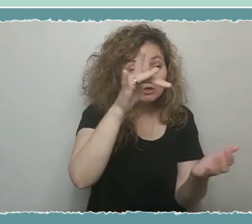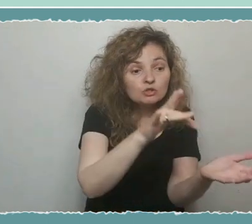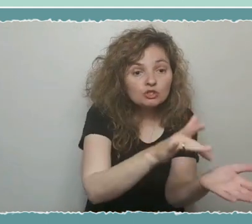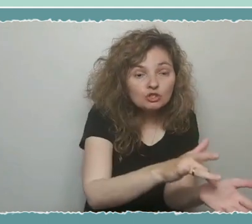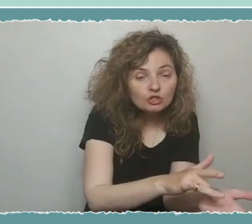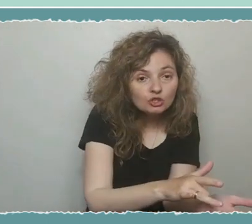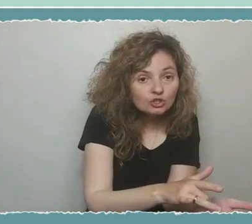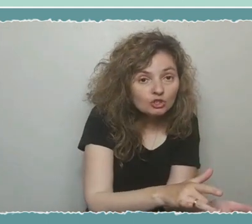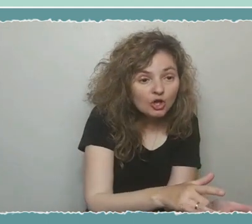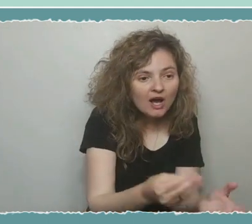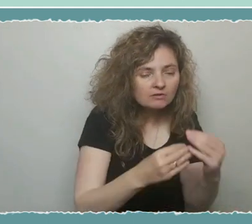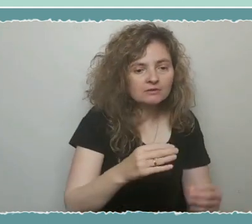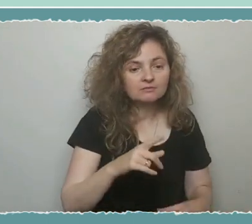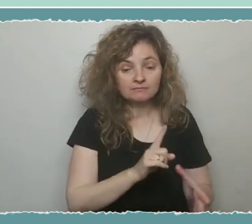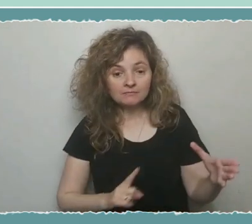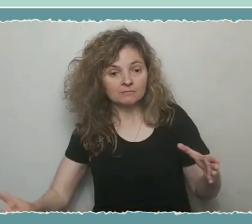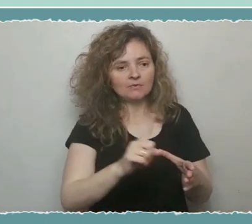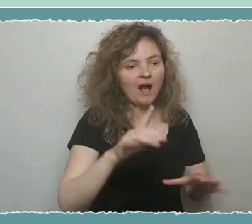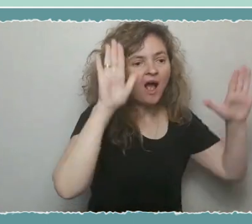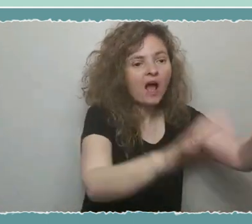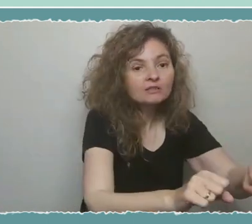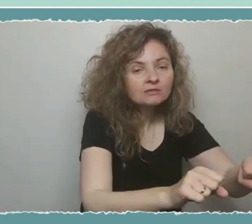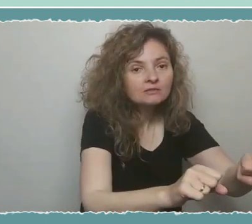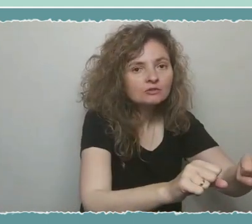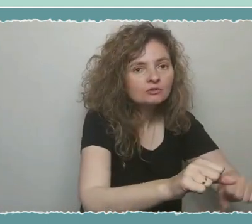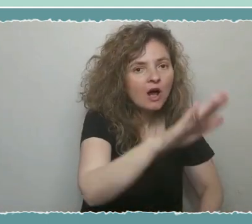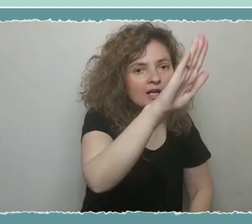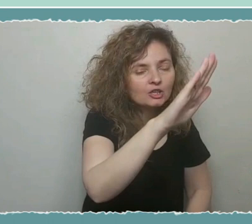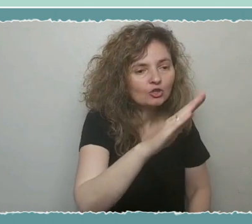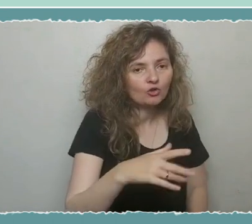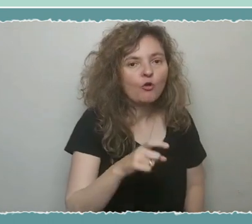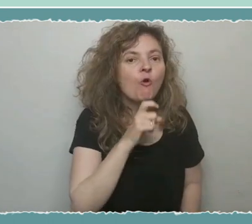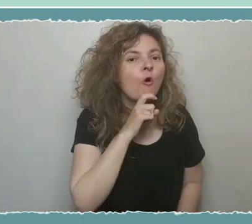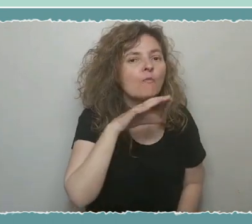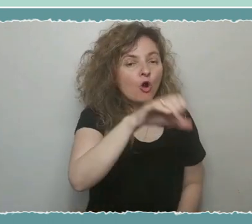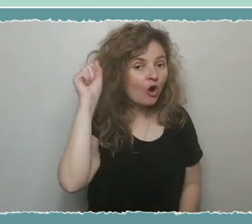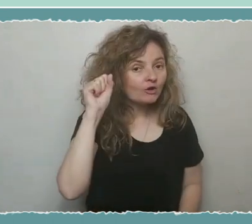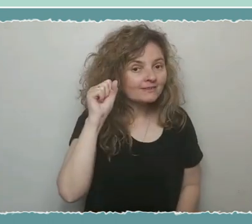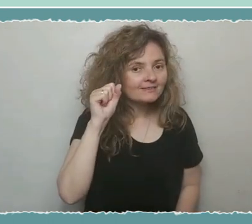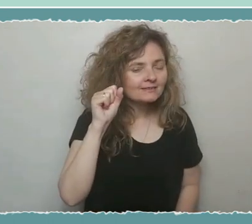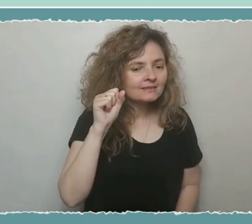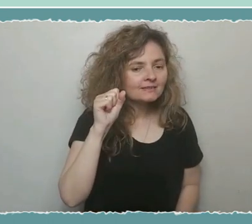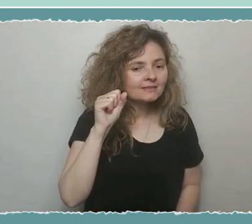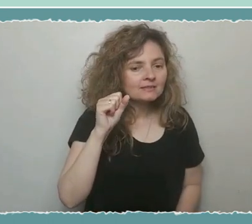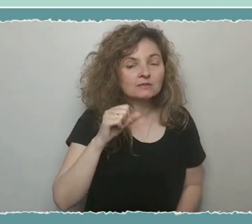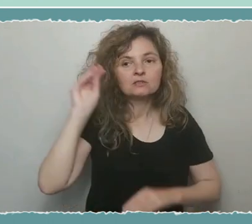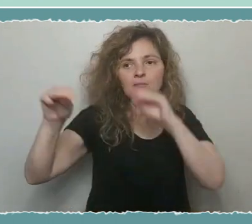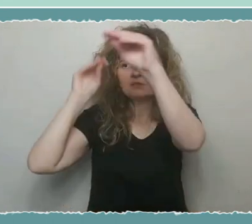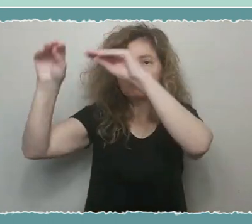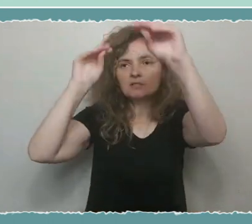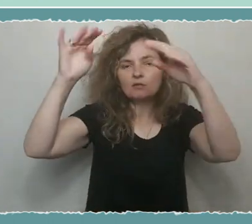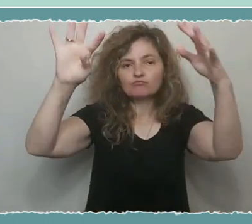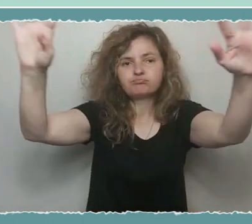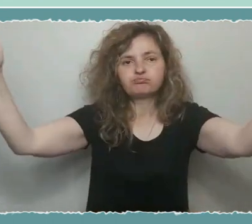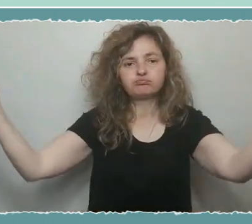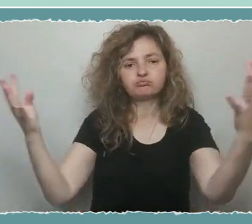E xusto cando iba... Di, ¡alto aí! Colleuno por aquí. Chamou a toda a tripulación. Preguntáronlle